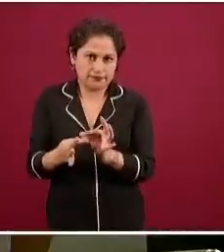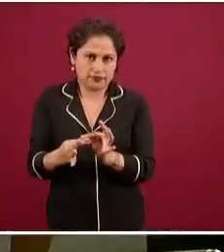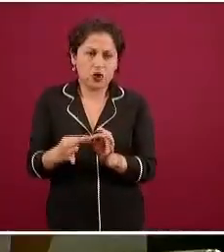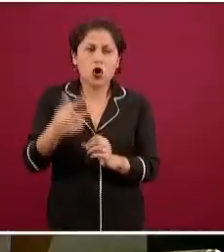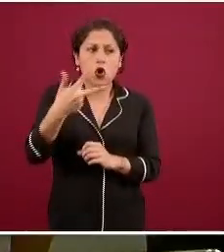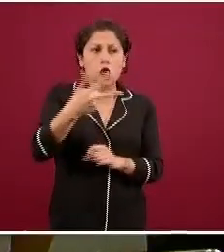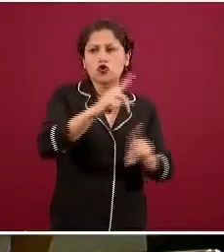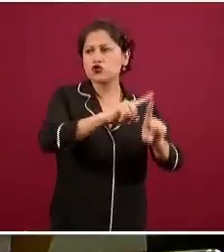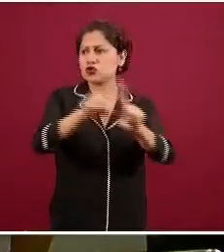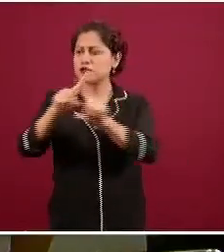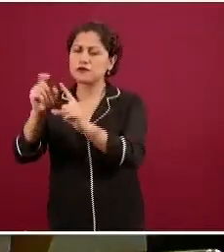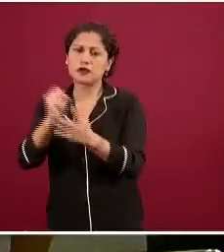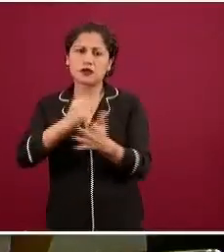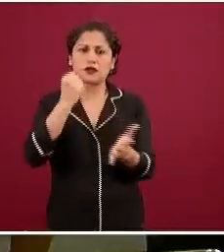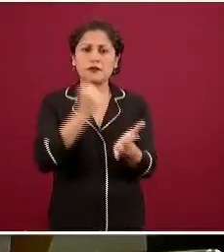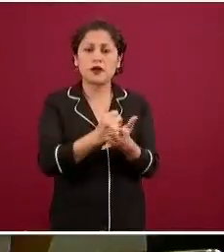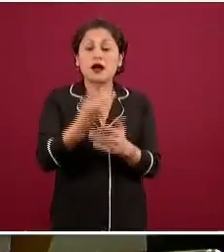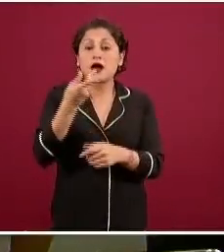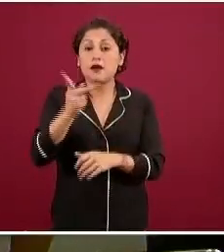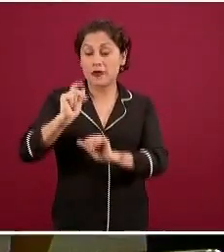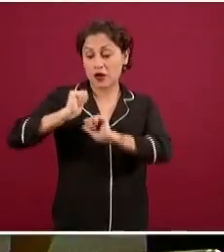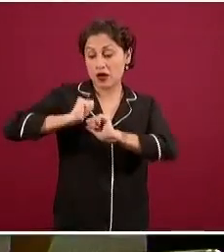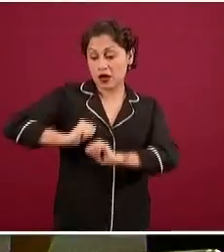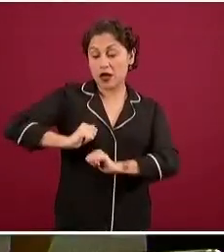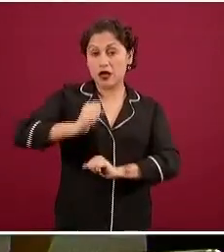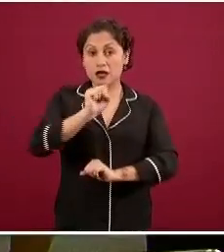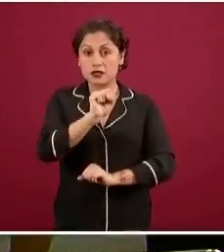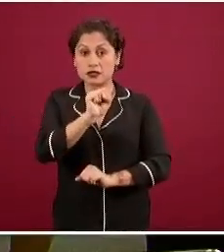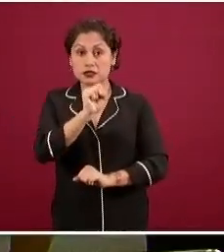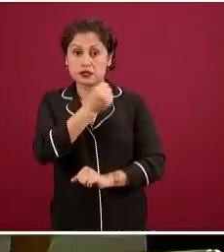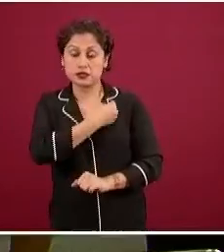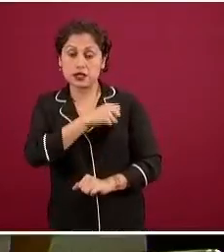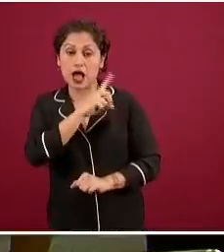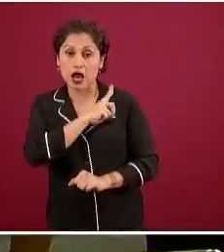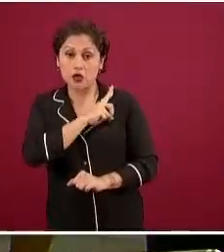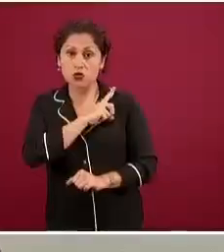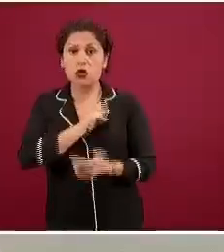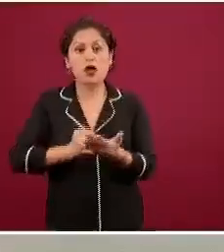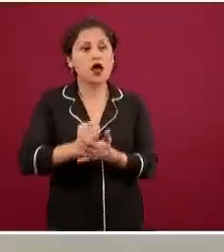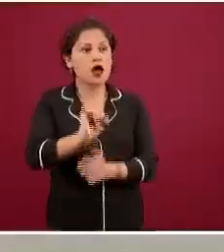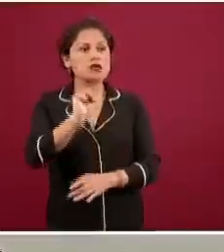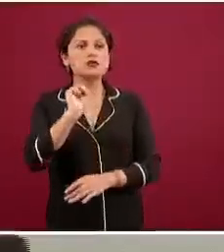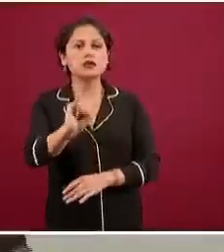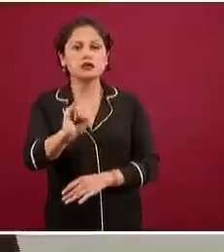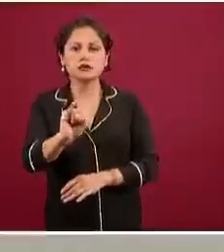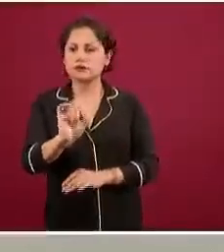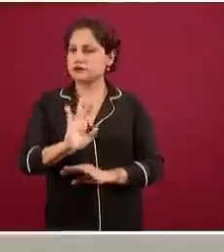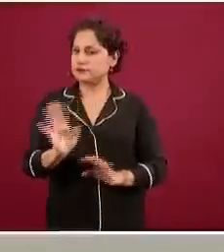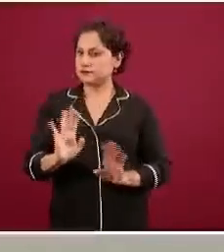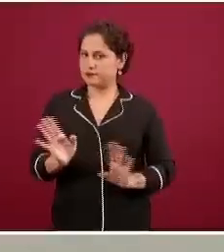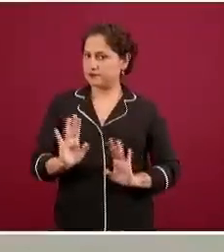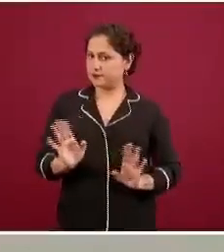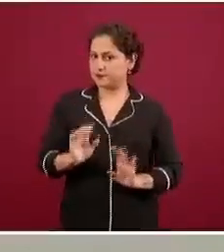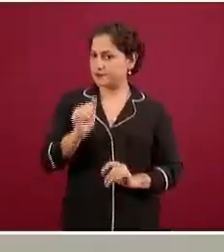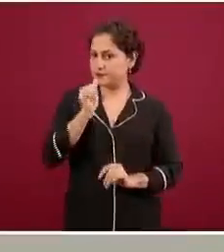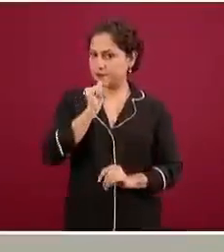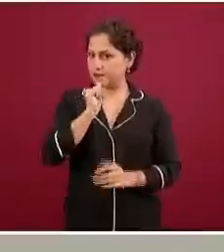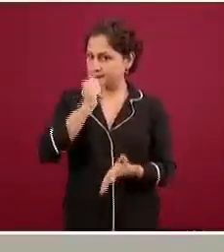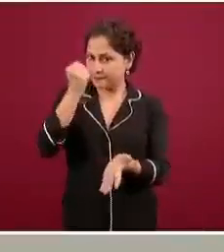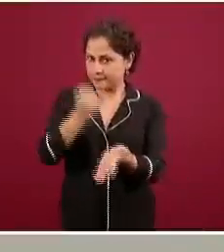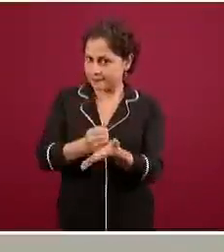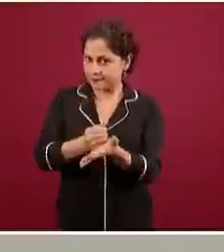autoridad sanitaria las ha aprobado. No confundir con unas pruebas